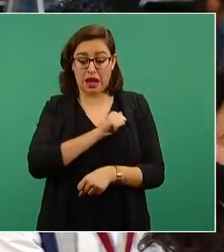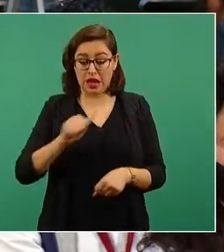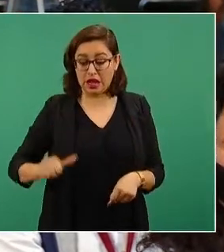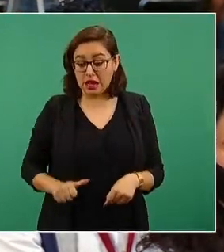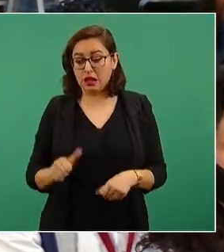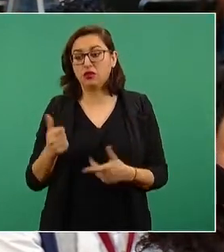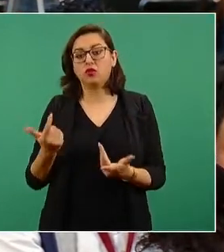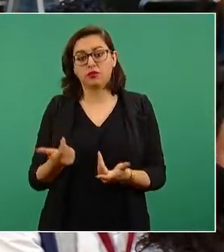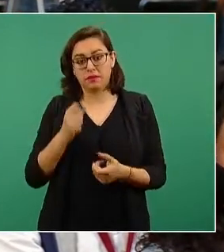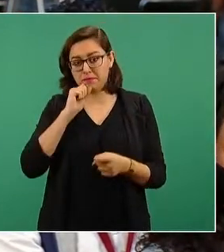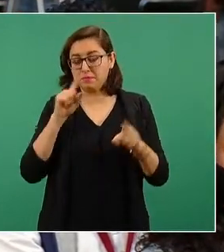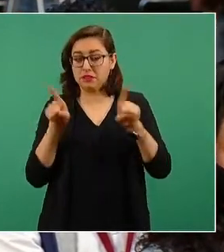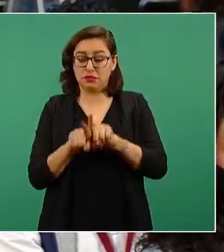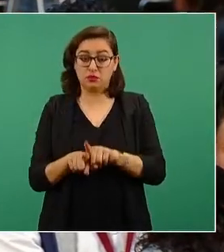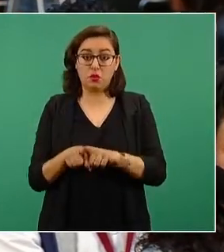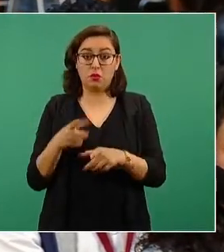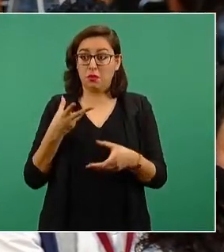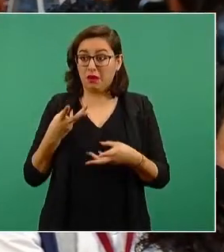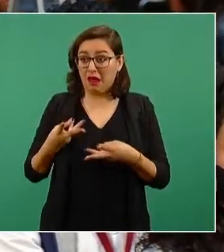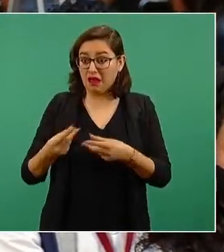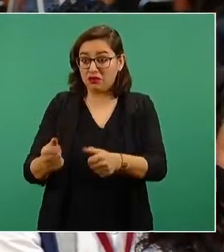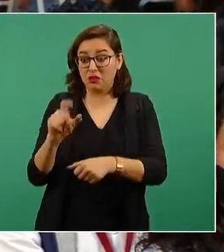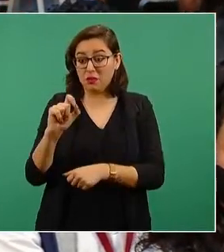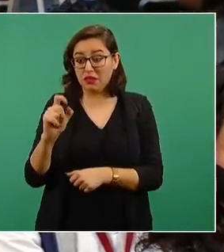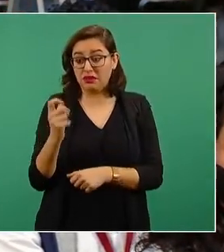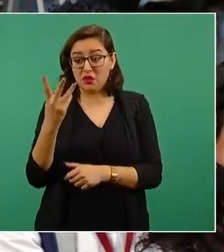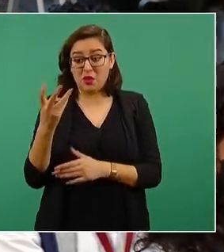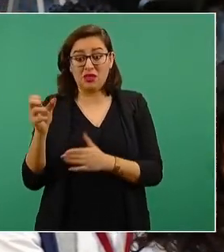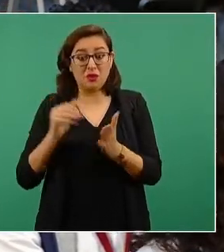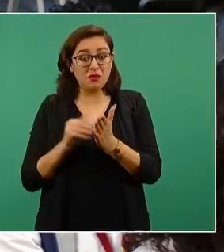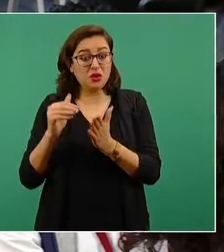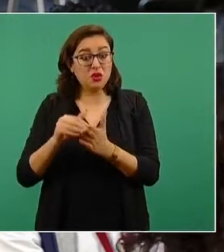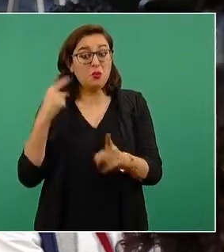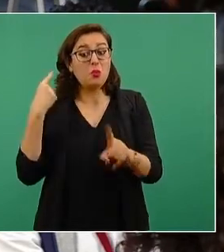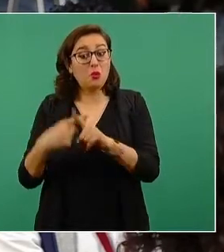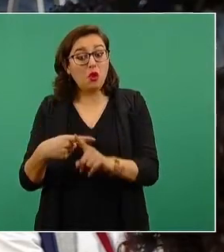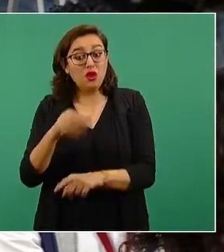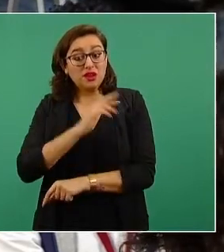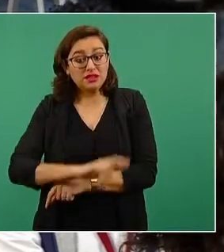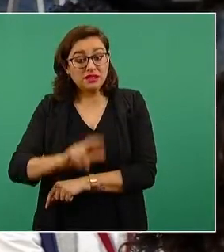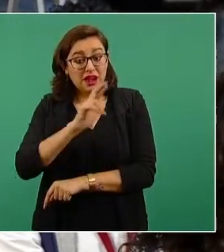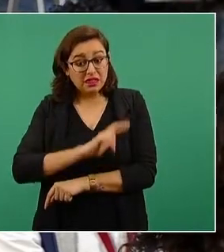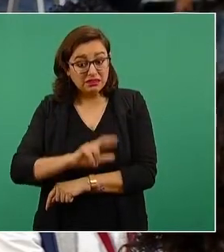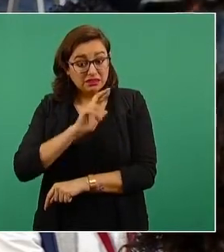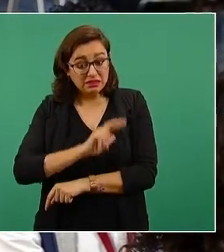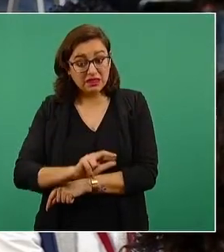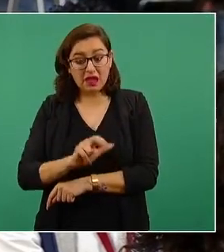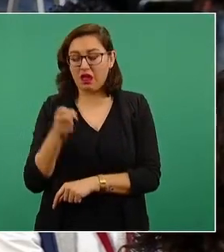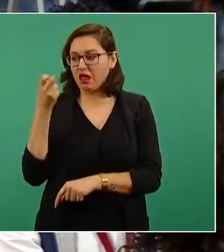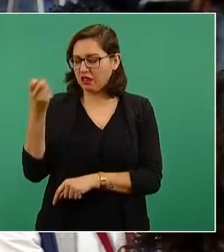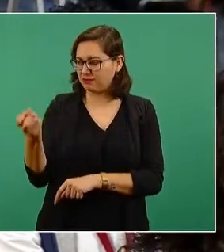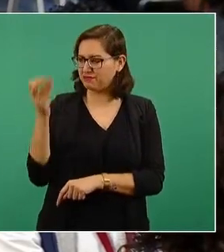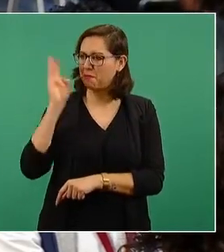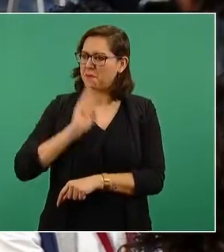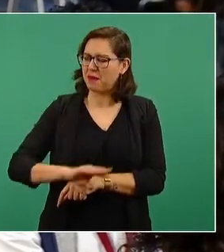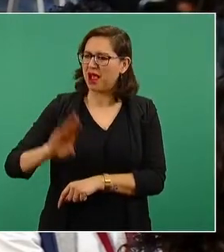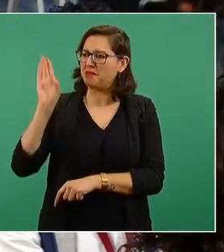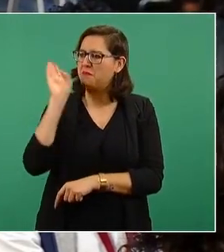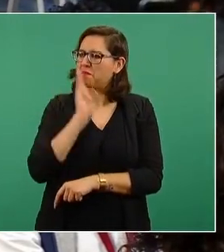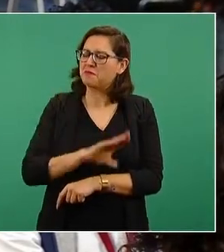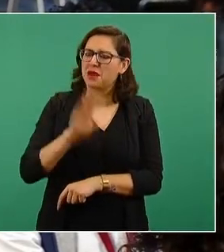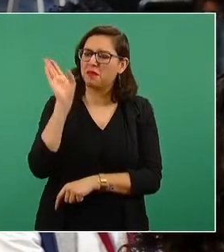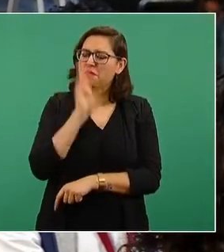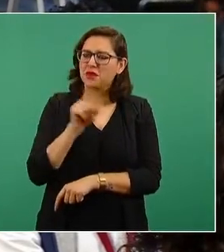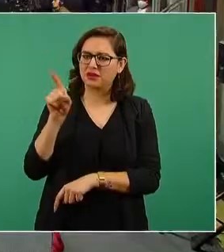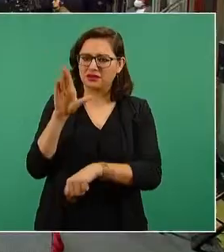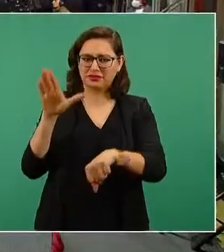24 millones solo por rentarlas, 2 años, 4 meses. Por esto y otros malos manejos de los recursos públicos, la calificadora